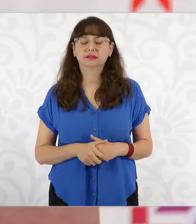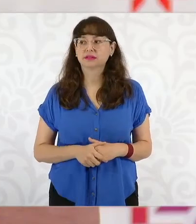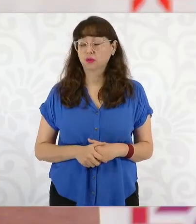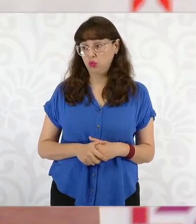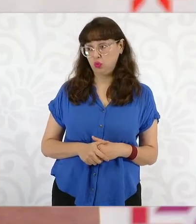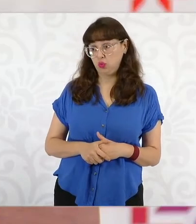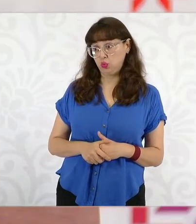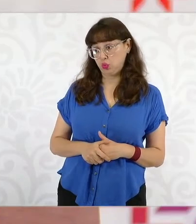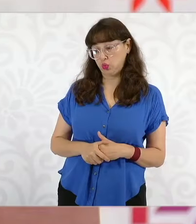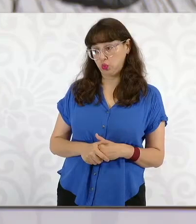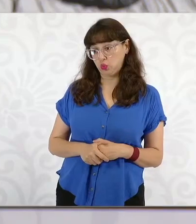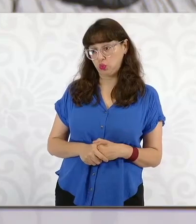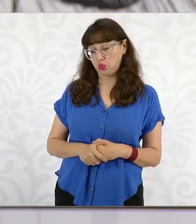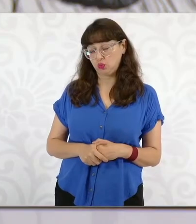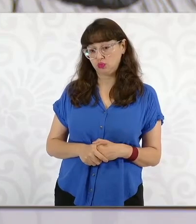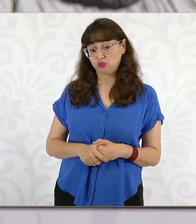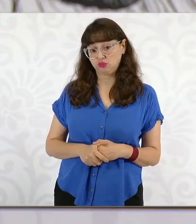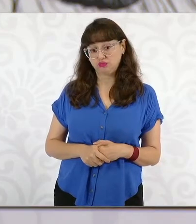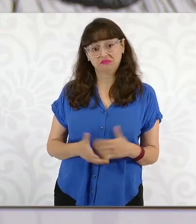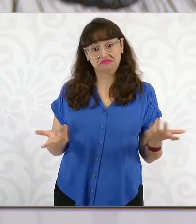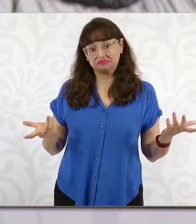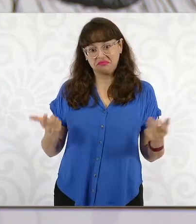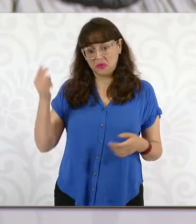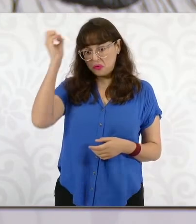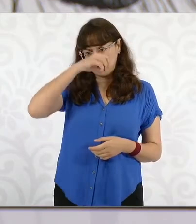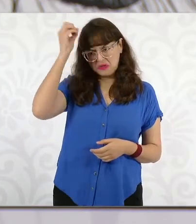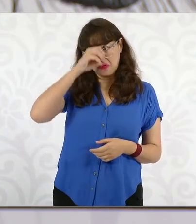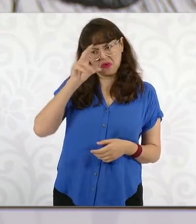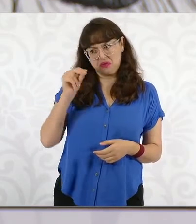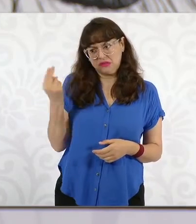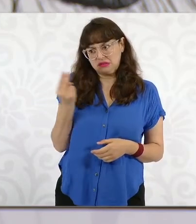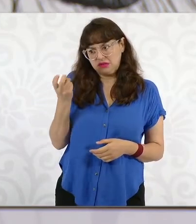¿no? No hay que vertir mucha opinión.